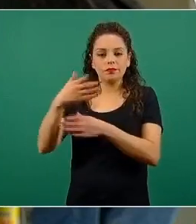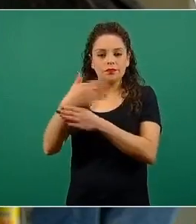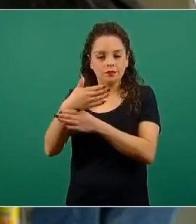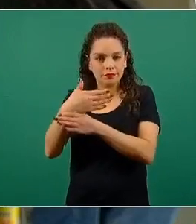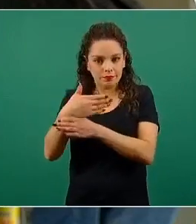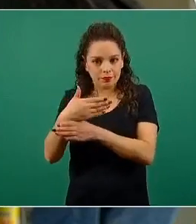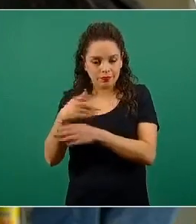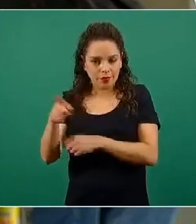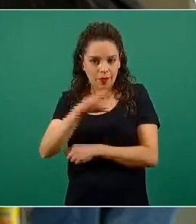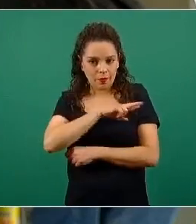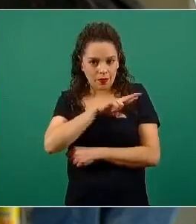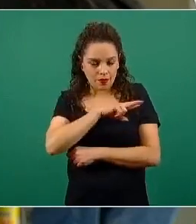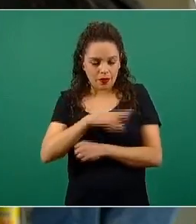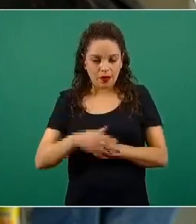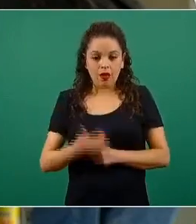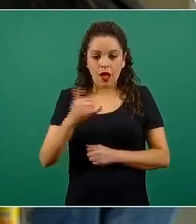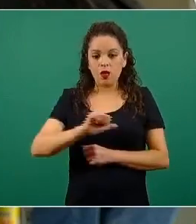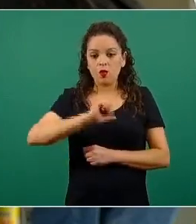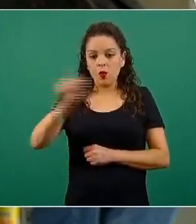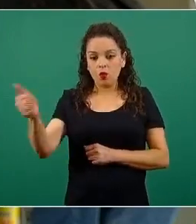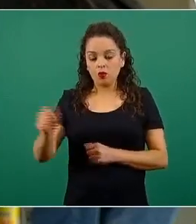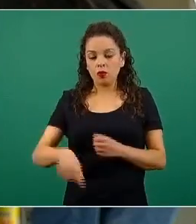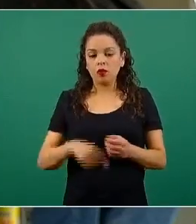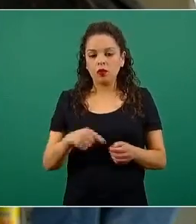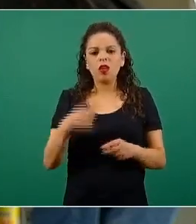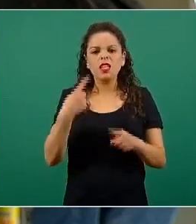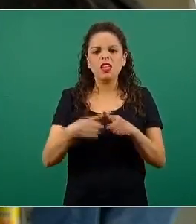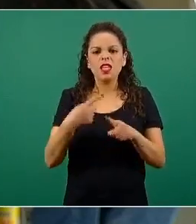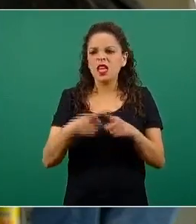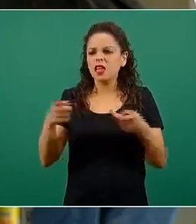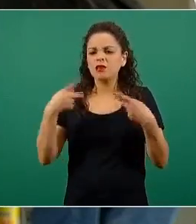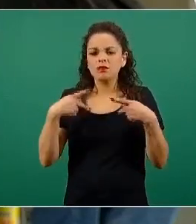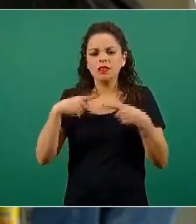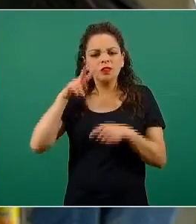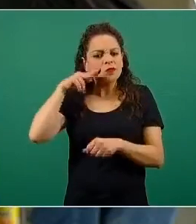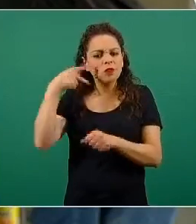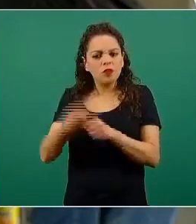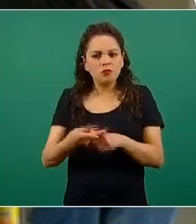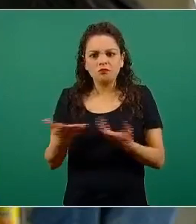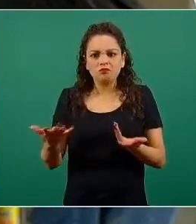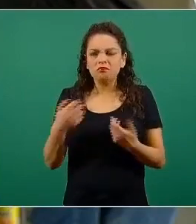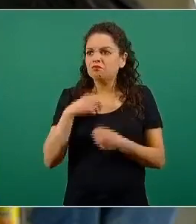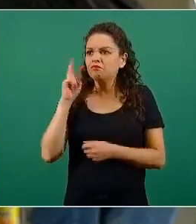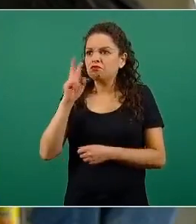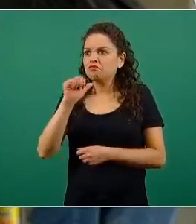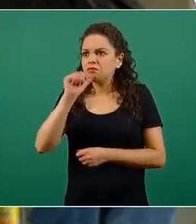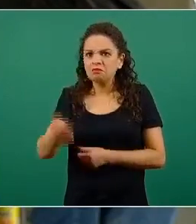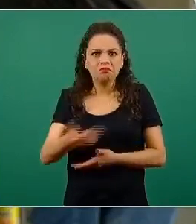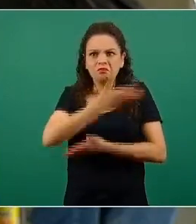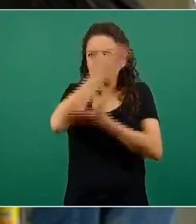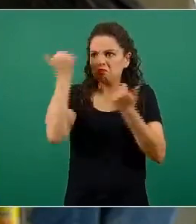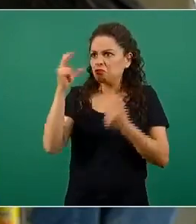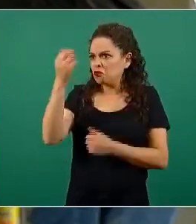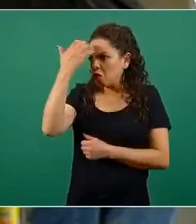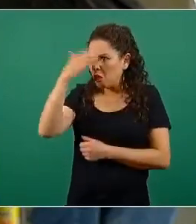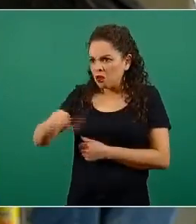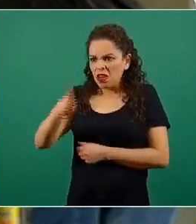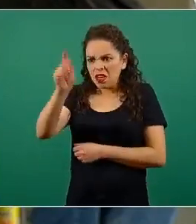privados que quedaron fuera? Y por el otro, ¿quiénes son estos voluntarios? No los hemos visto, nadie nos ha dicho nada sobre